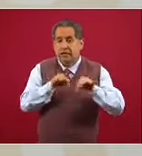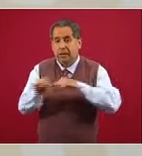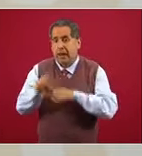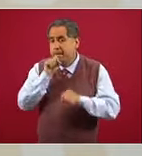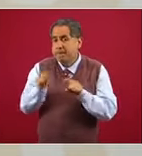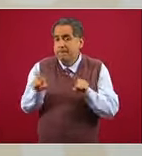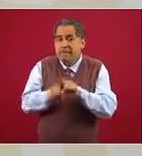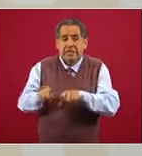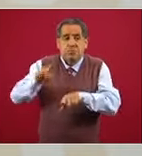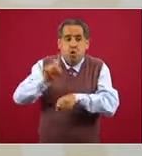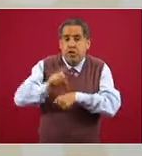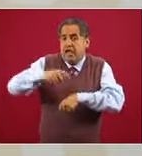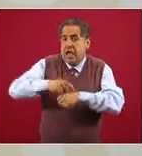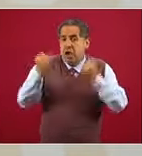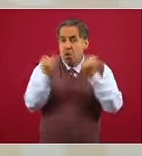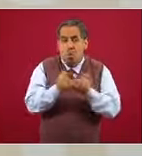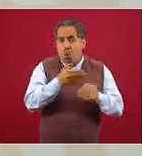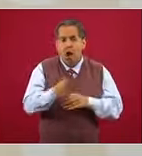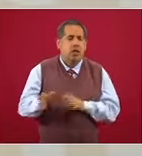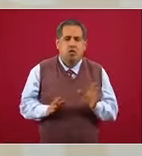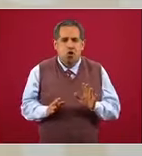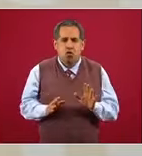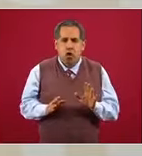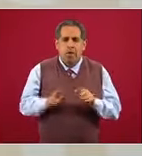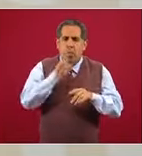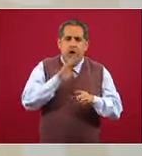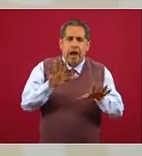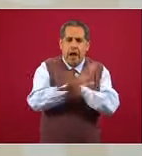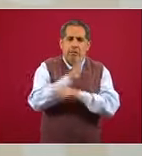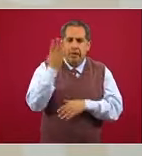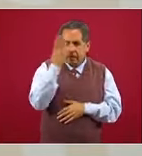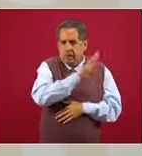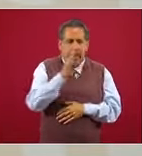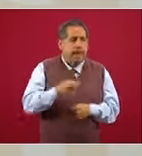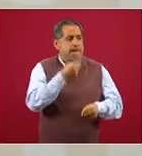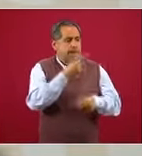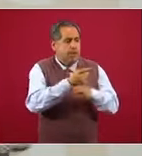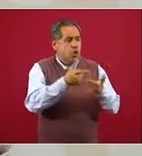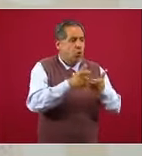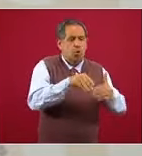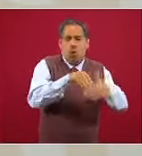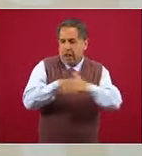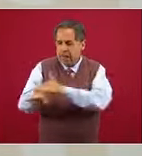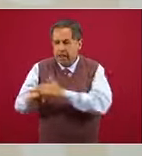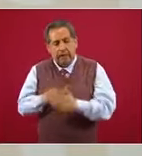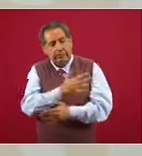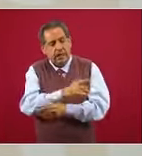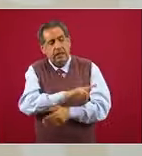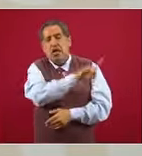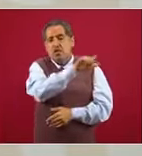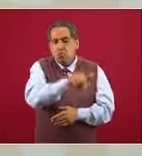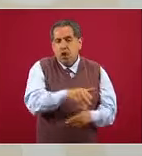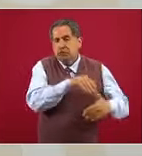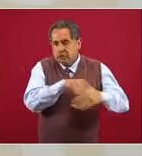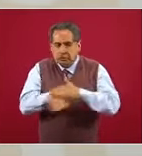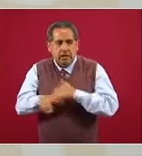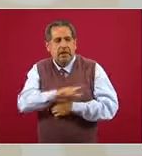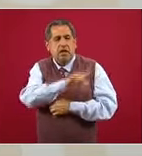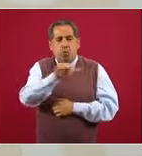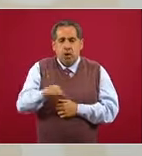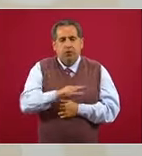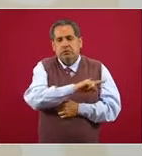de entrada al trabajo y salida del trabajo se pueden hacer para evitar aglomeraciones, entonces también